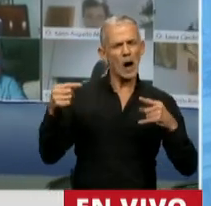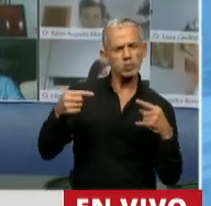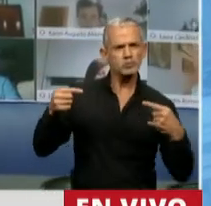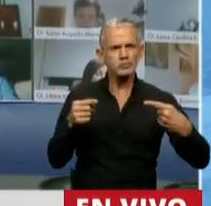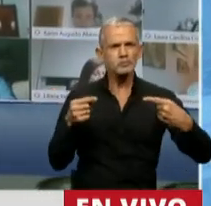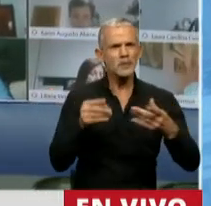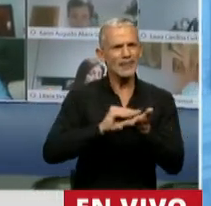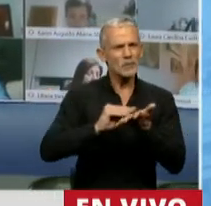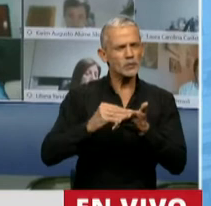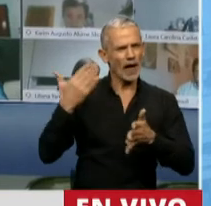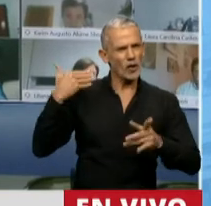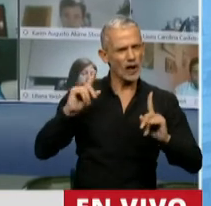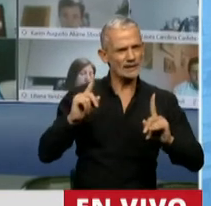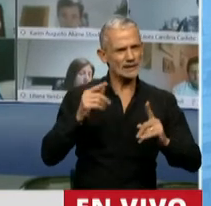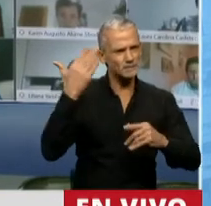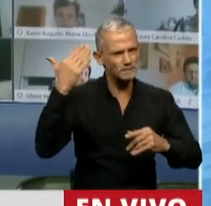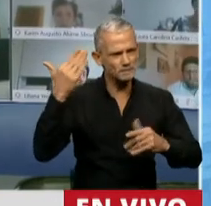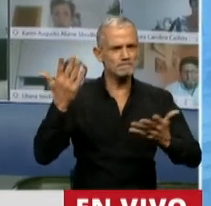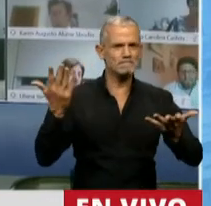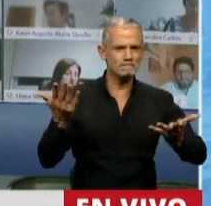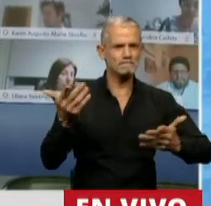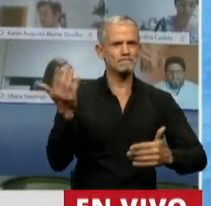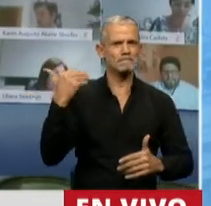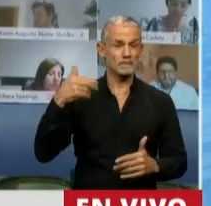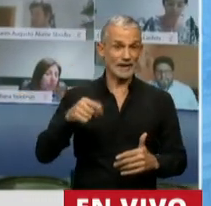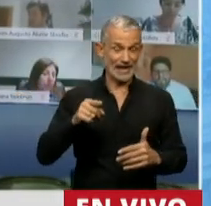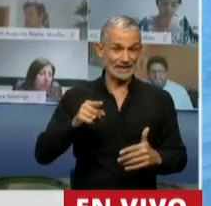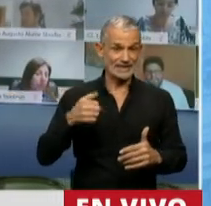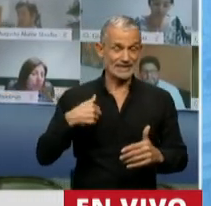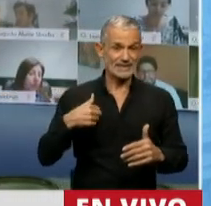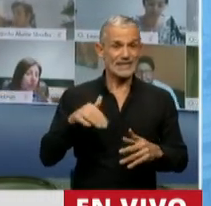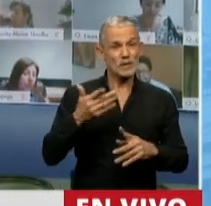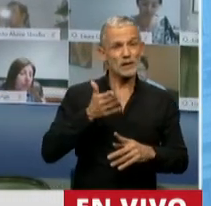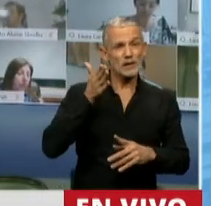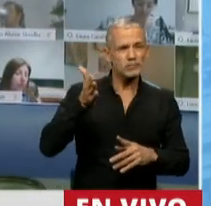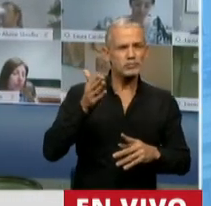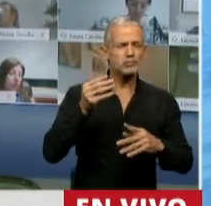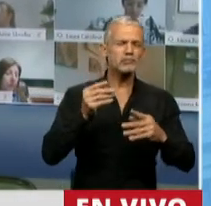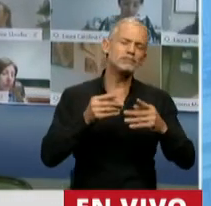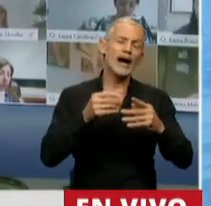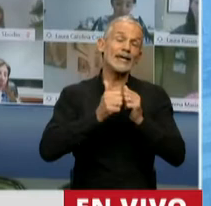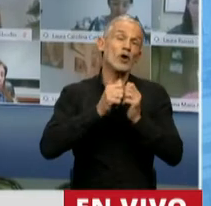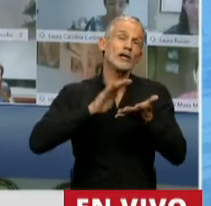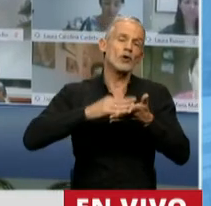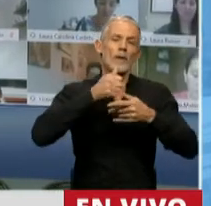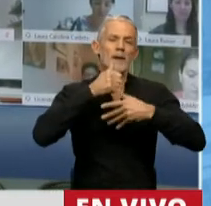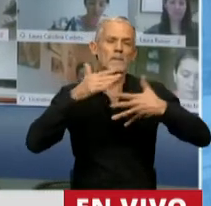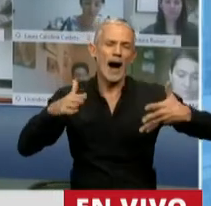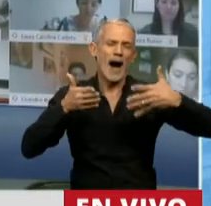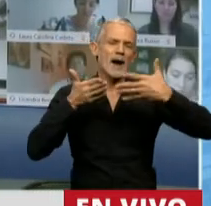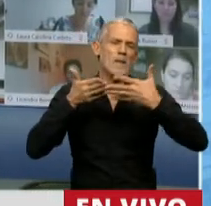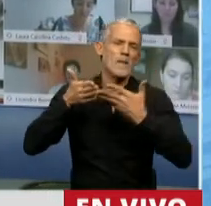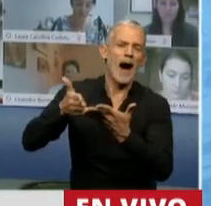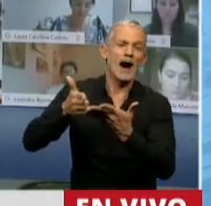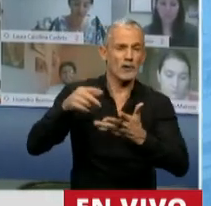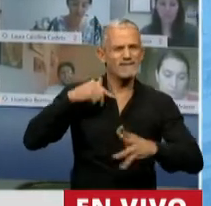colegas preopinantes que cuando acuden a esas metáforas marítimas me